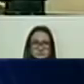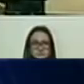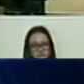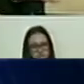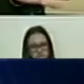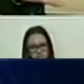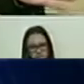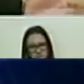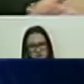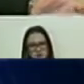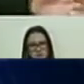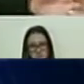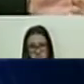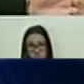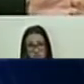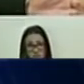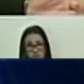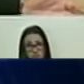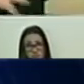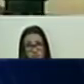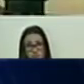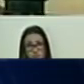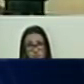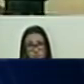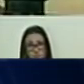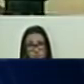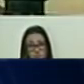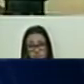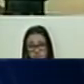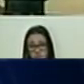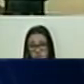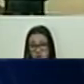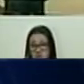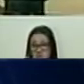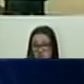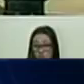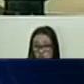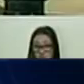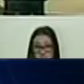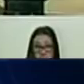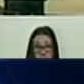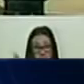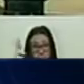Convoquen una cumbre, me tienen miedo. No me quieren ver en Lima.